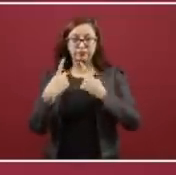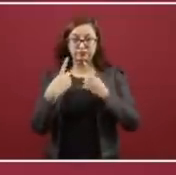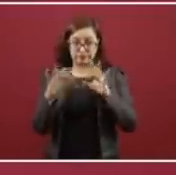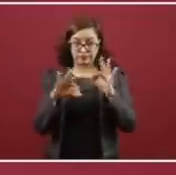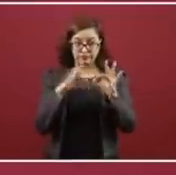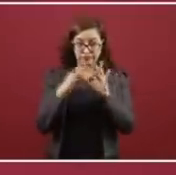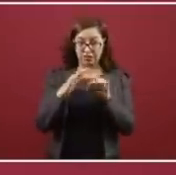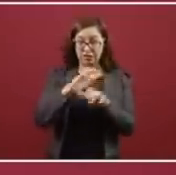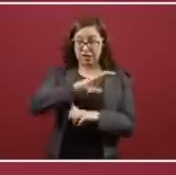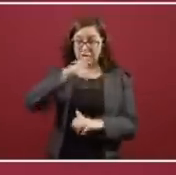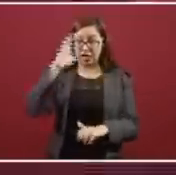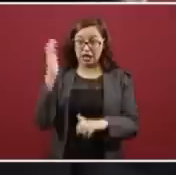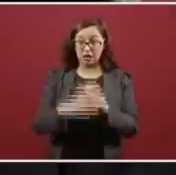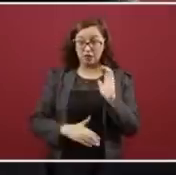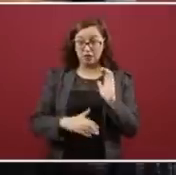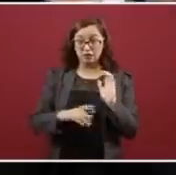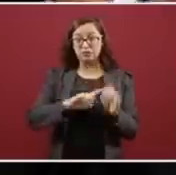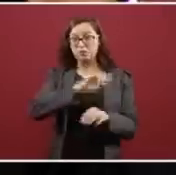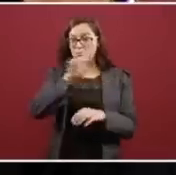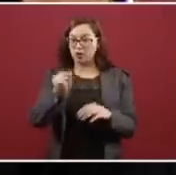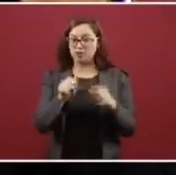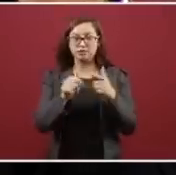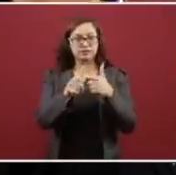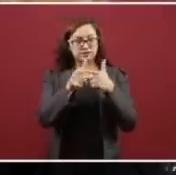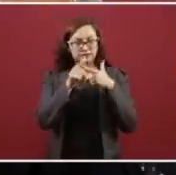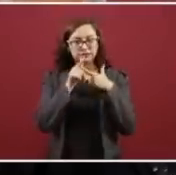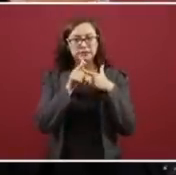terminemos continúa